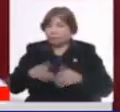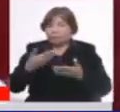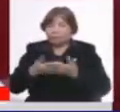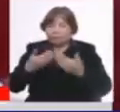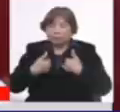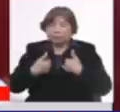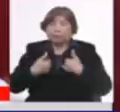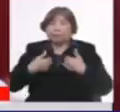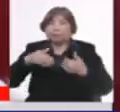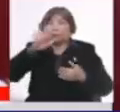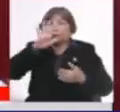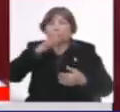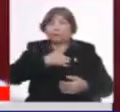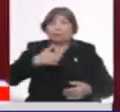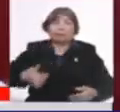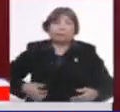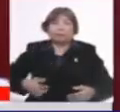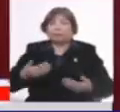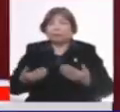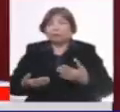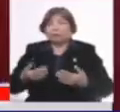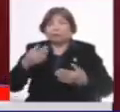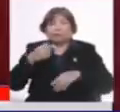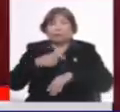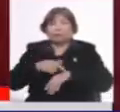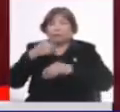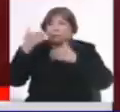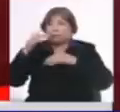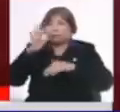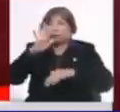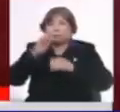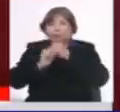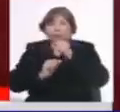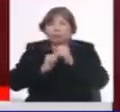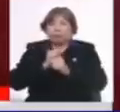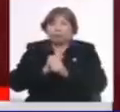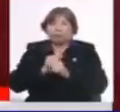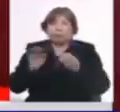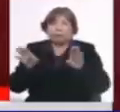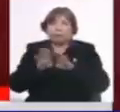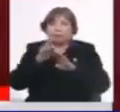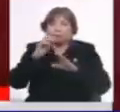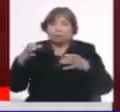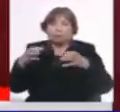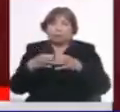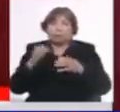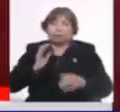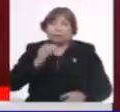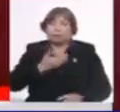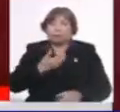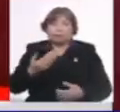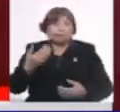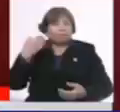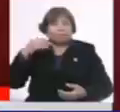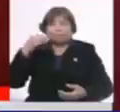que tengamos 5 presidentes, ¿no?, en un periodo de 5 años y un cierre del Congreso.